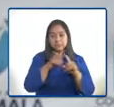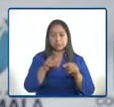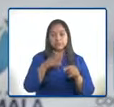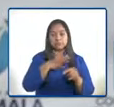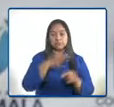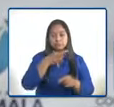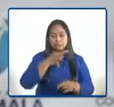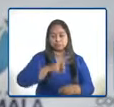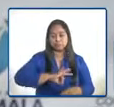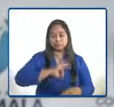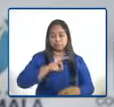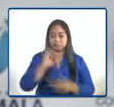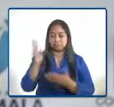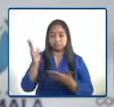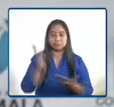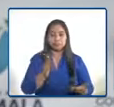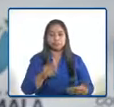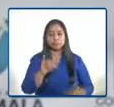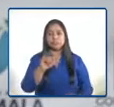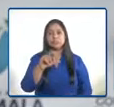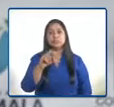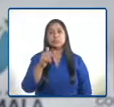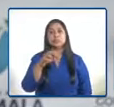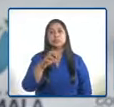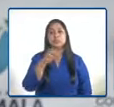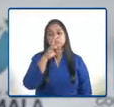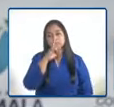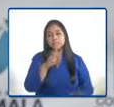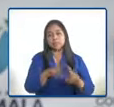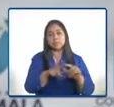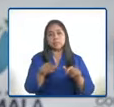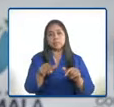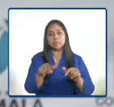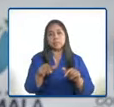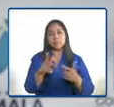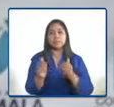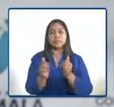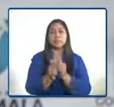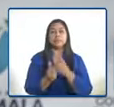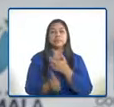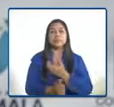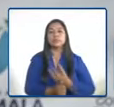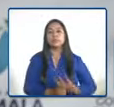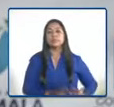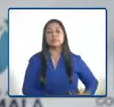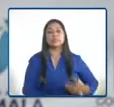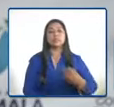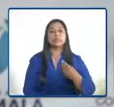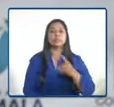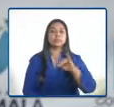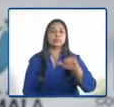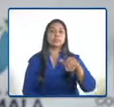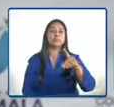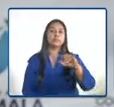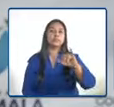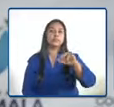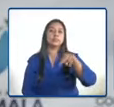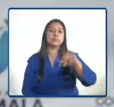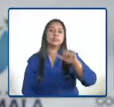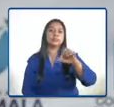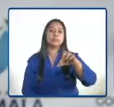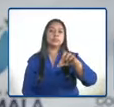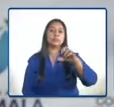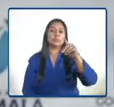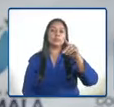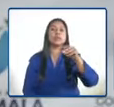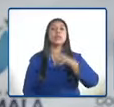al director del ICAP, y en conjunto con la señora presidente de Junta Directiva del INAP, la licenciada María